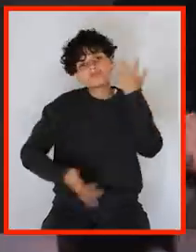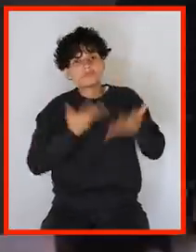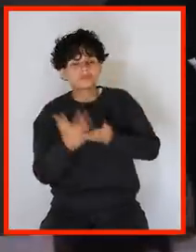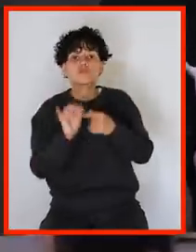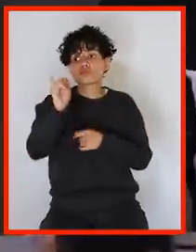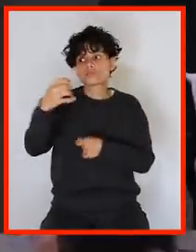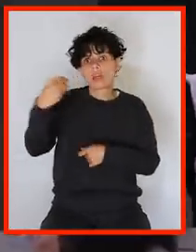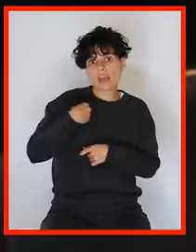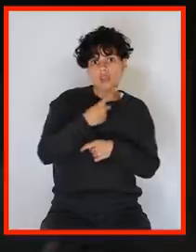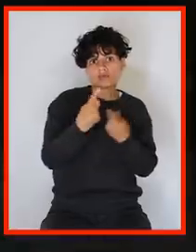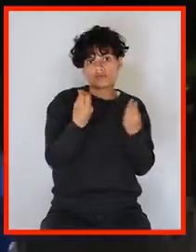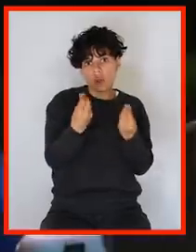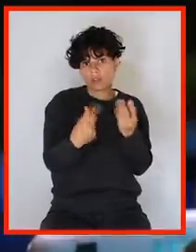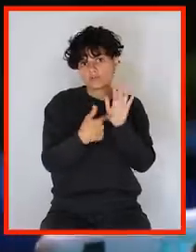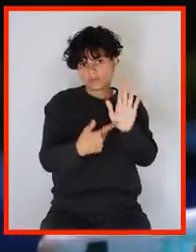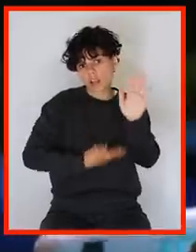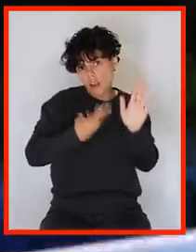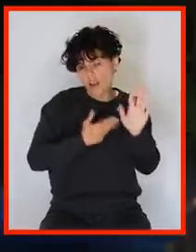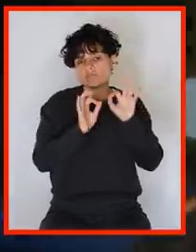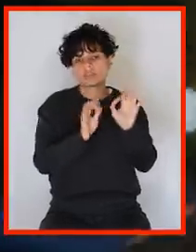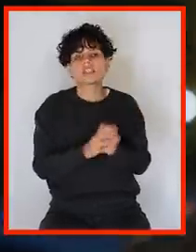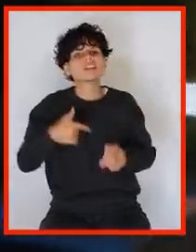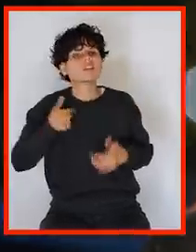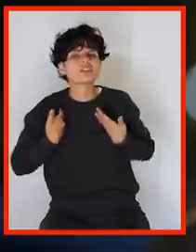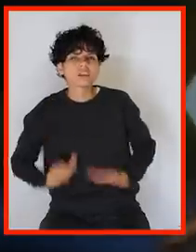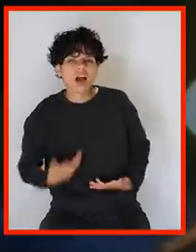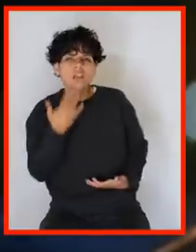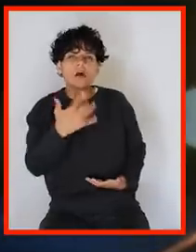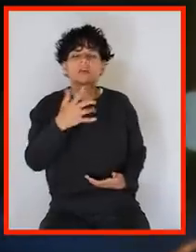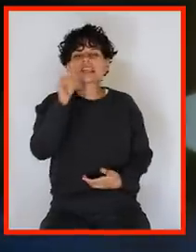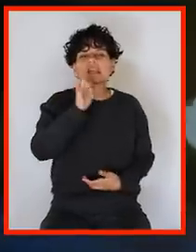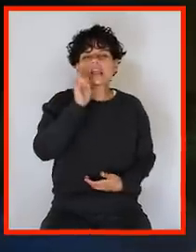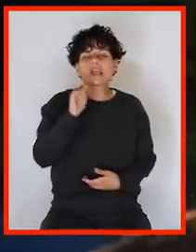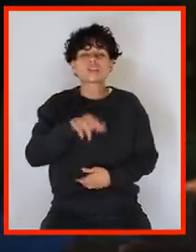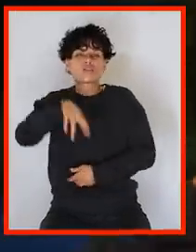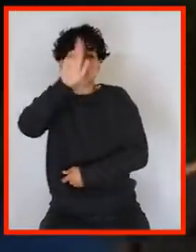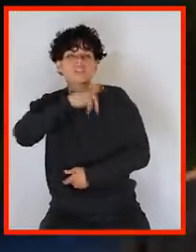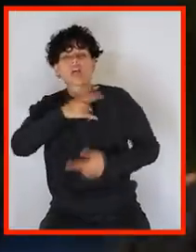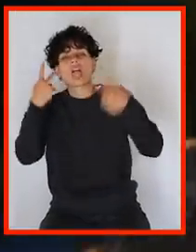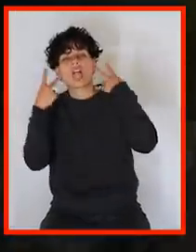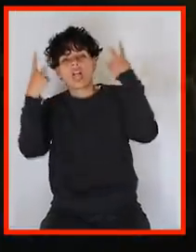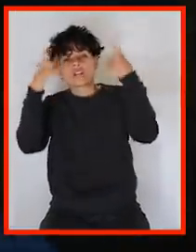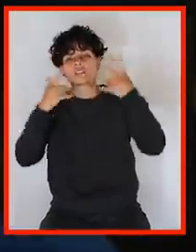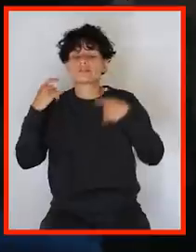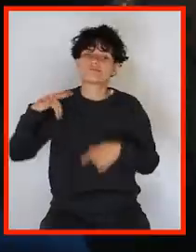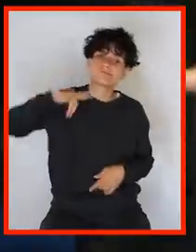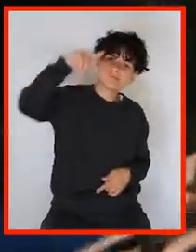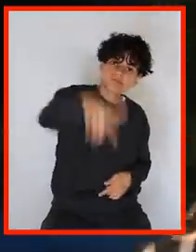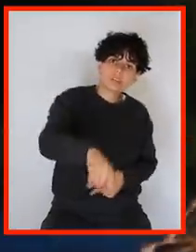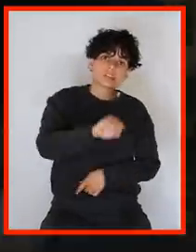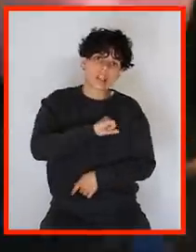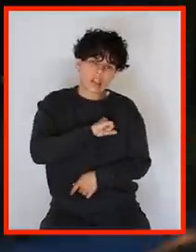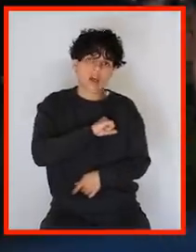weá. Sí, me dijo que el show bueno. Todo bien, ¿cachai? Y yo igual venía como cansado porque venía como de Iquique, pues. Venía a hacer como otras pegas